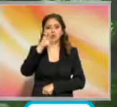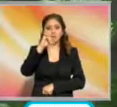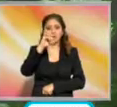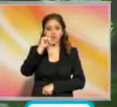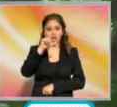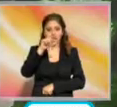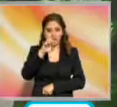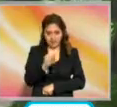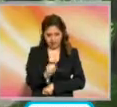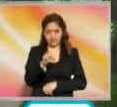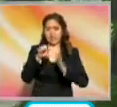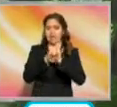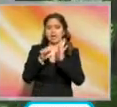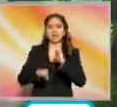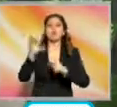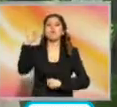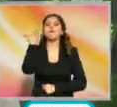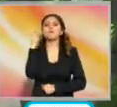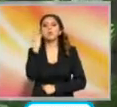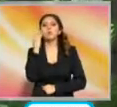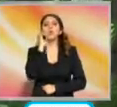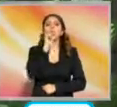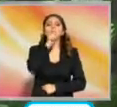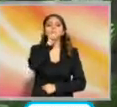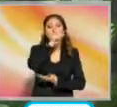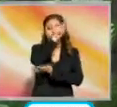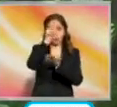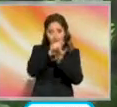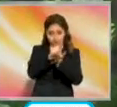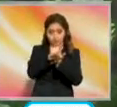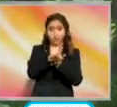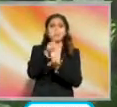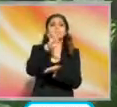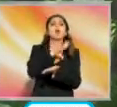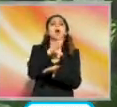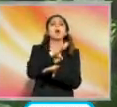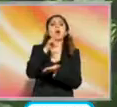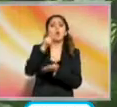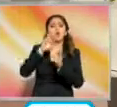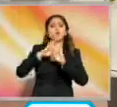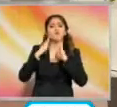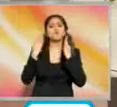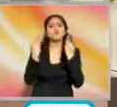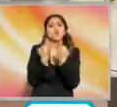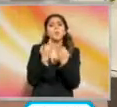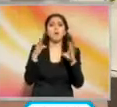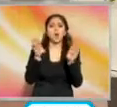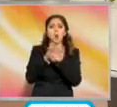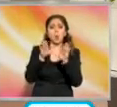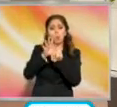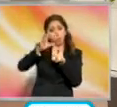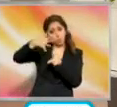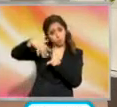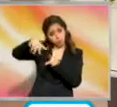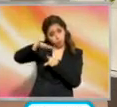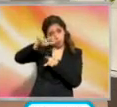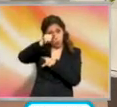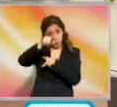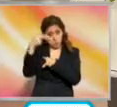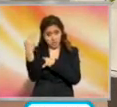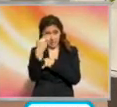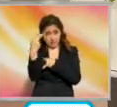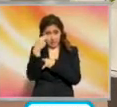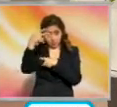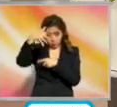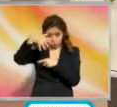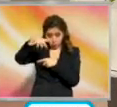digitales como Facebook y Twitter, Sí. tienen su propio ecosistema, digamos, su propio sistema de búsquedas, de modo que no necesariamente lo más